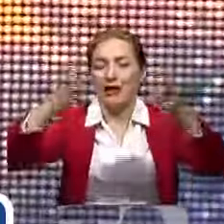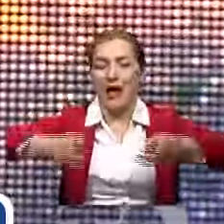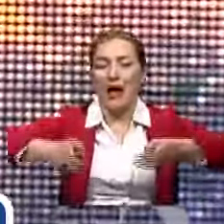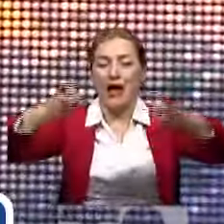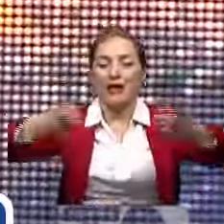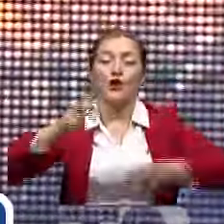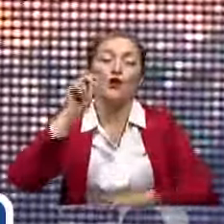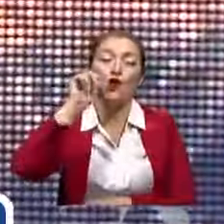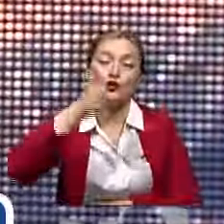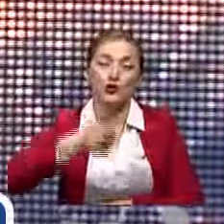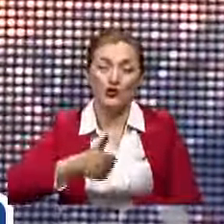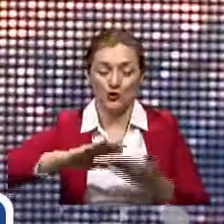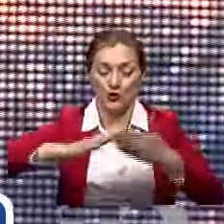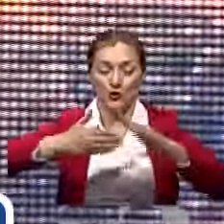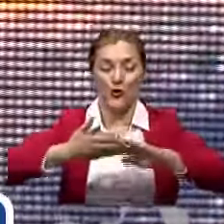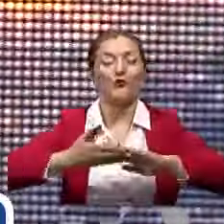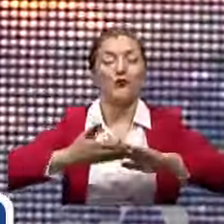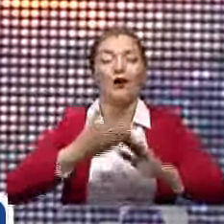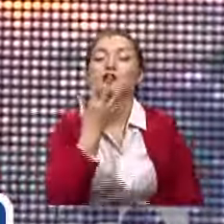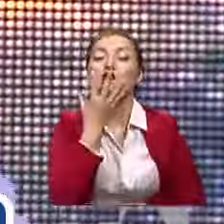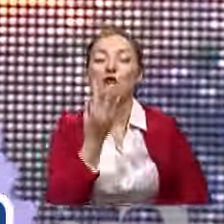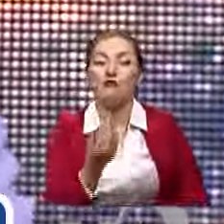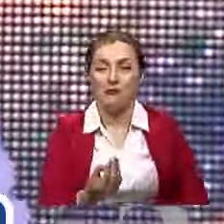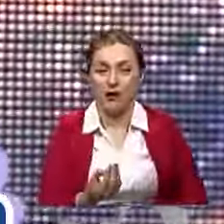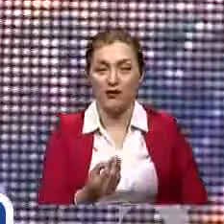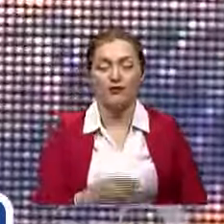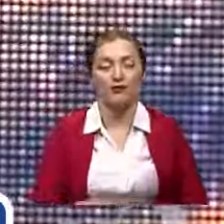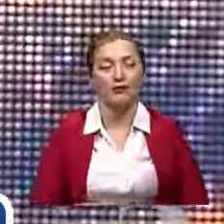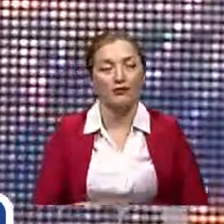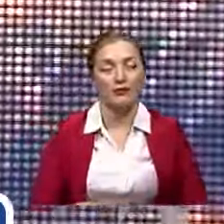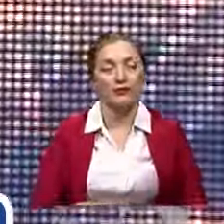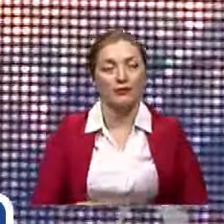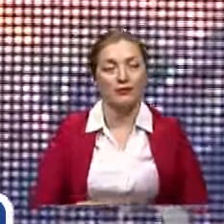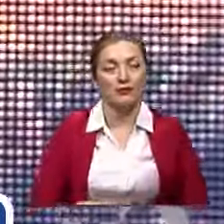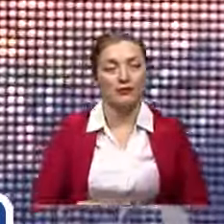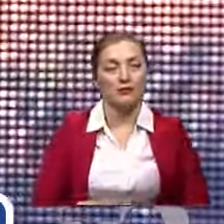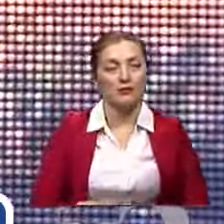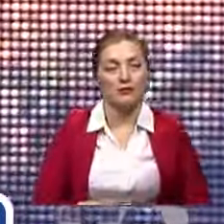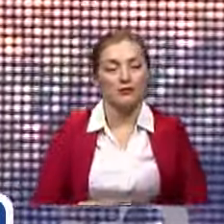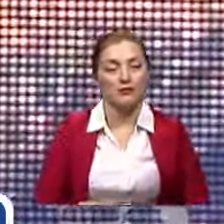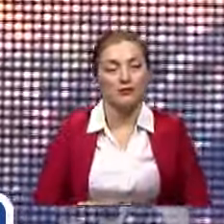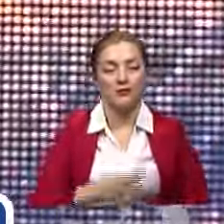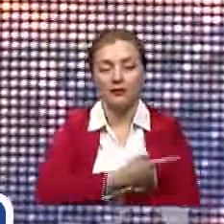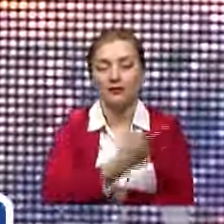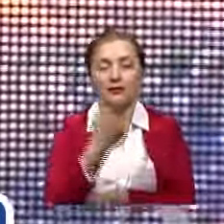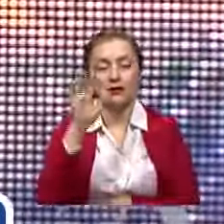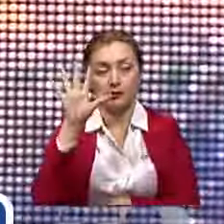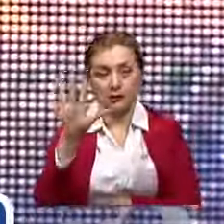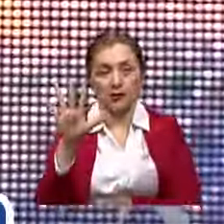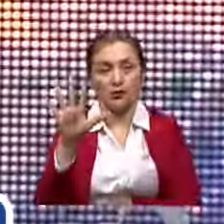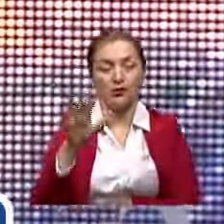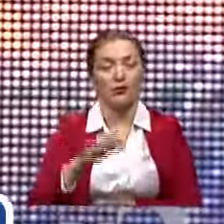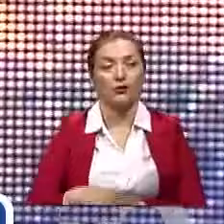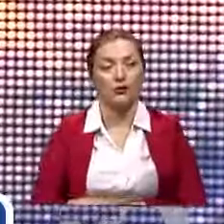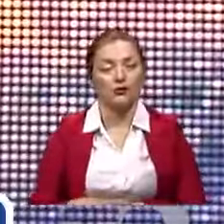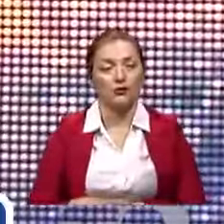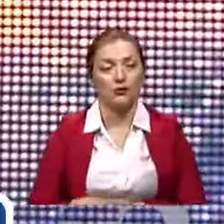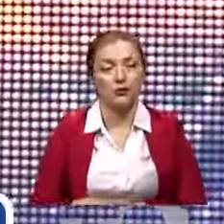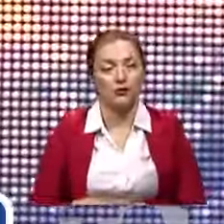en la comunidad de Eloy Alfaro. También el día el día 5, si no me equivoco, el